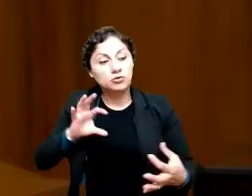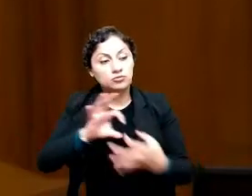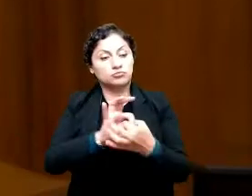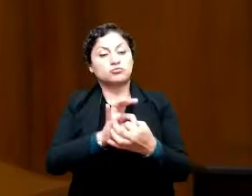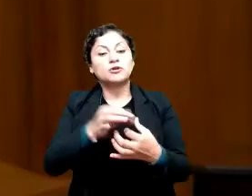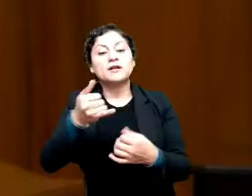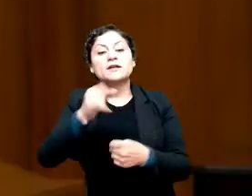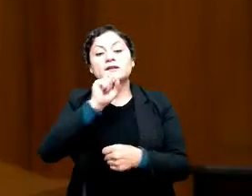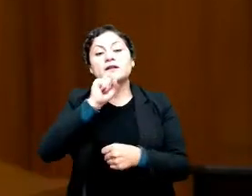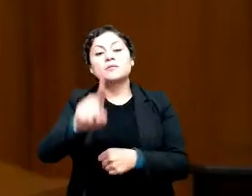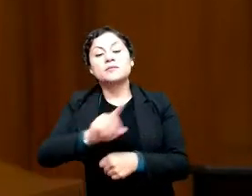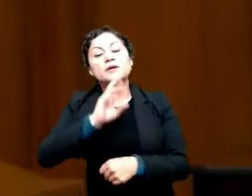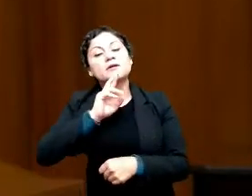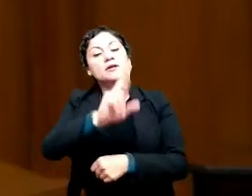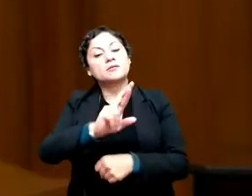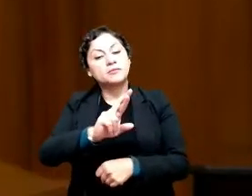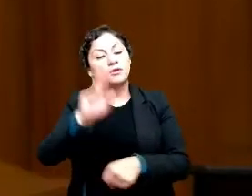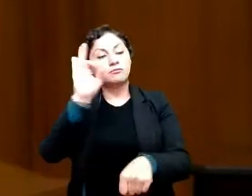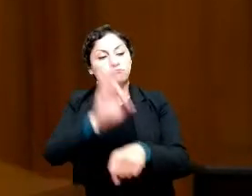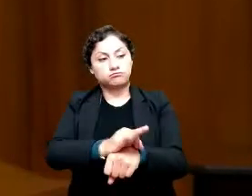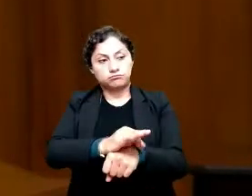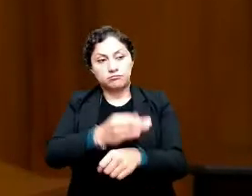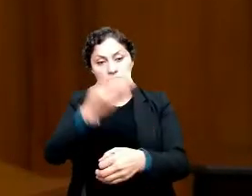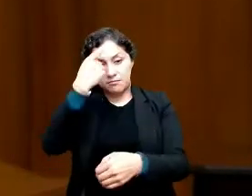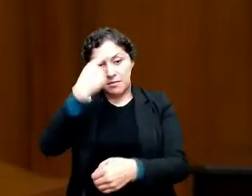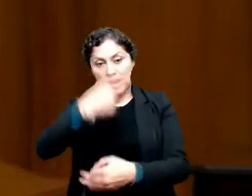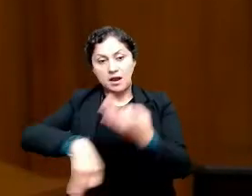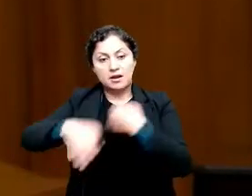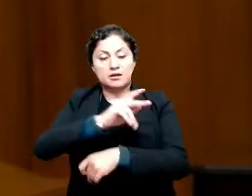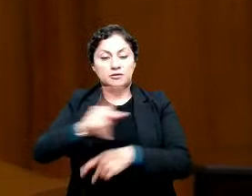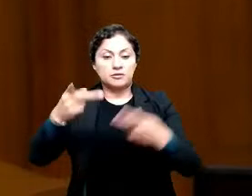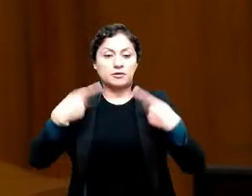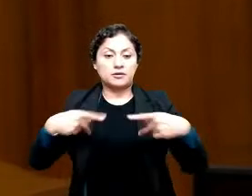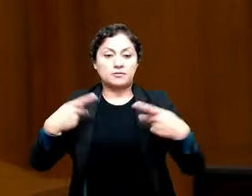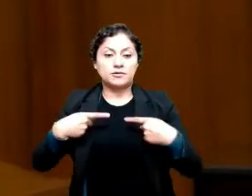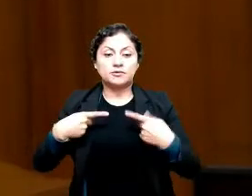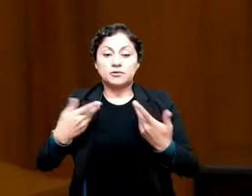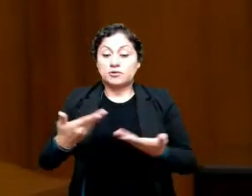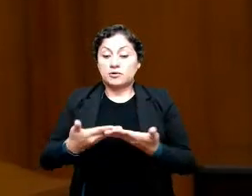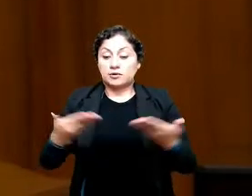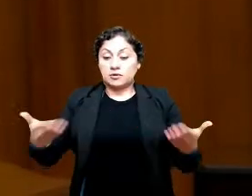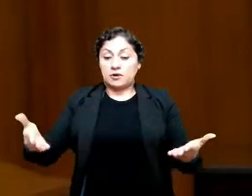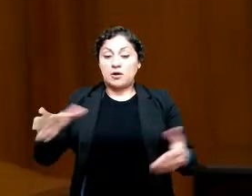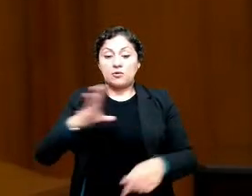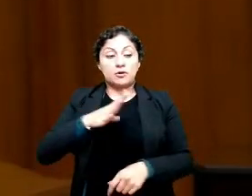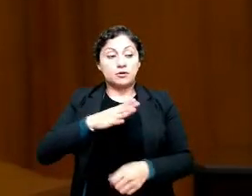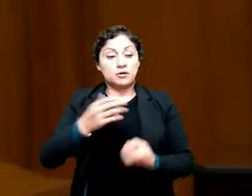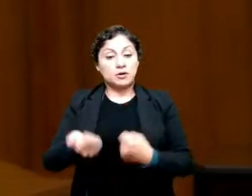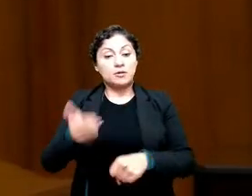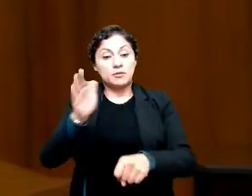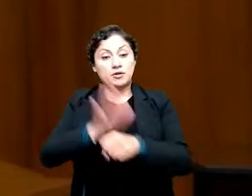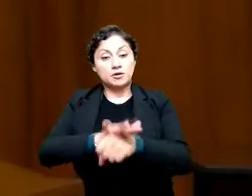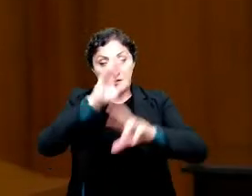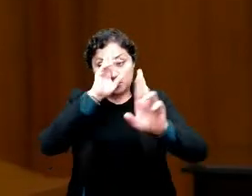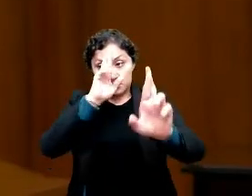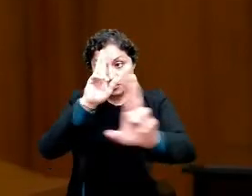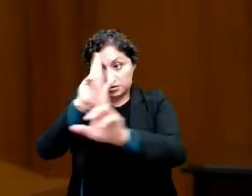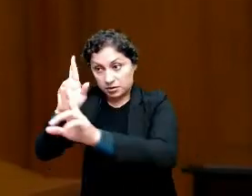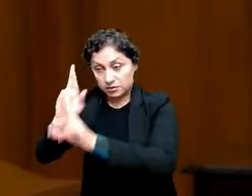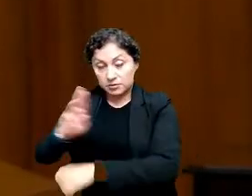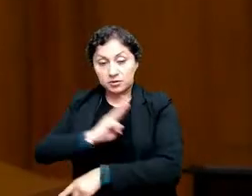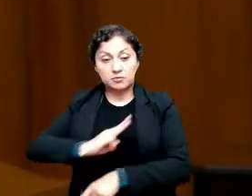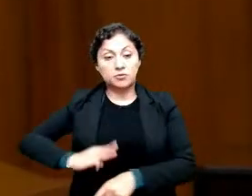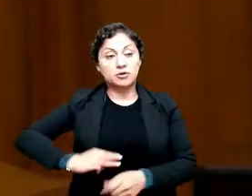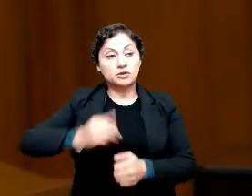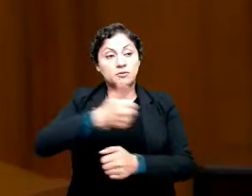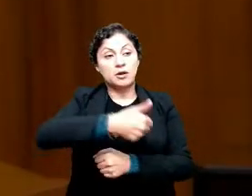primera respuesta a la ciudadanía. Esta administración es muy respetuosa de su autonomía y se ha trabajado muy